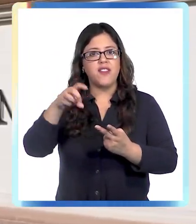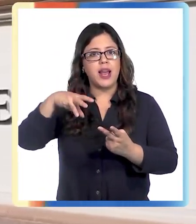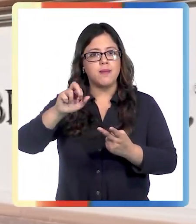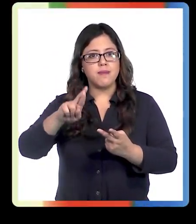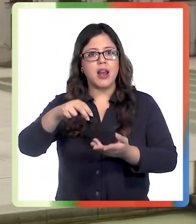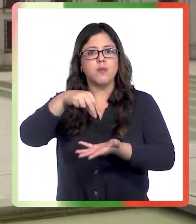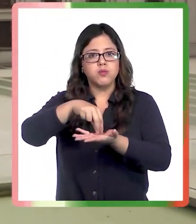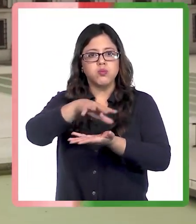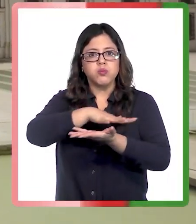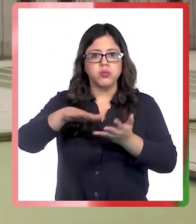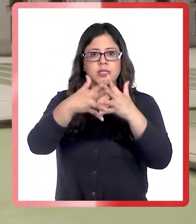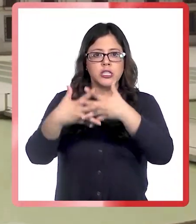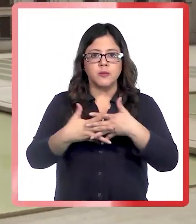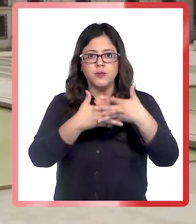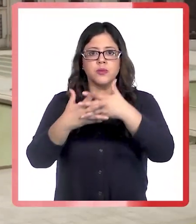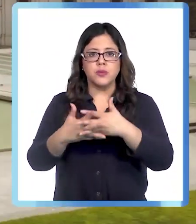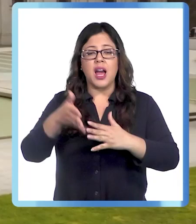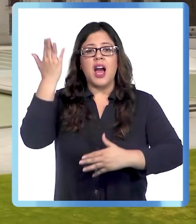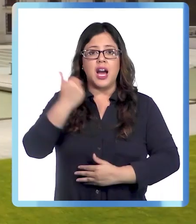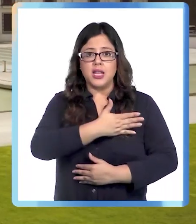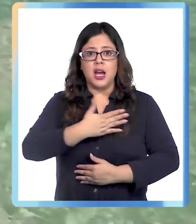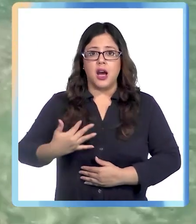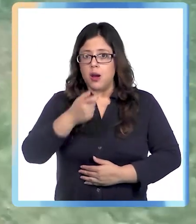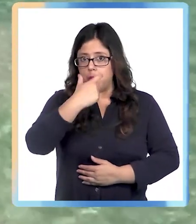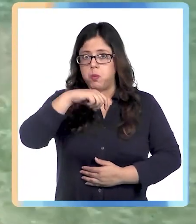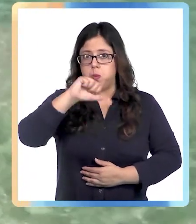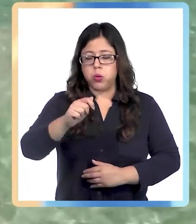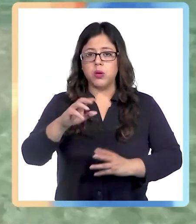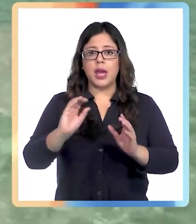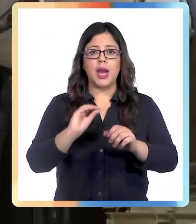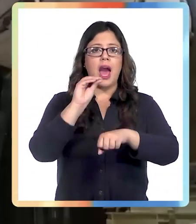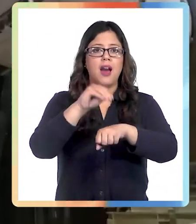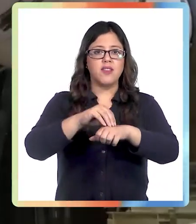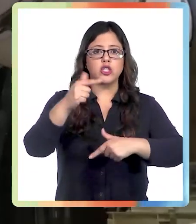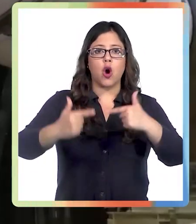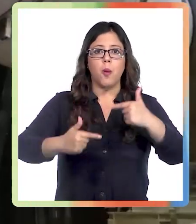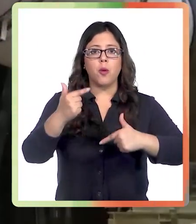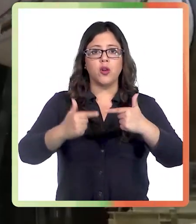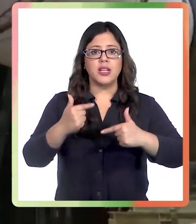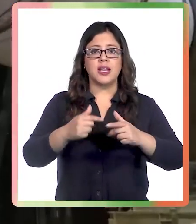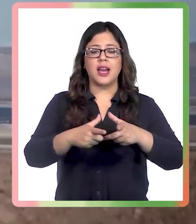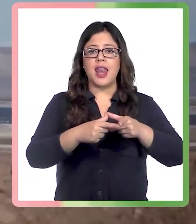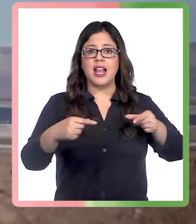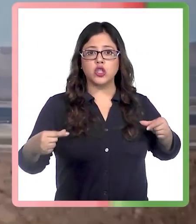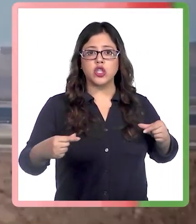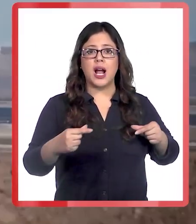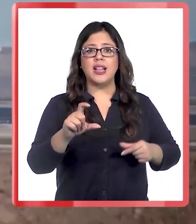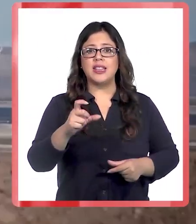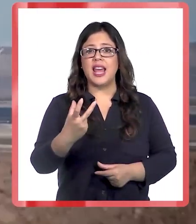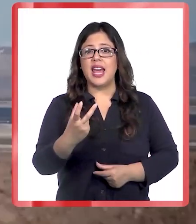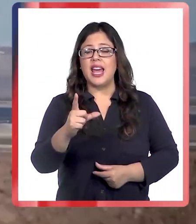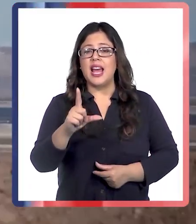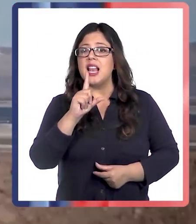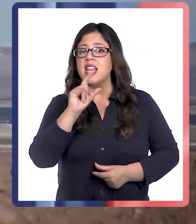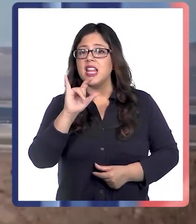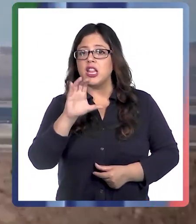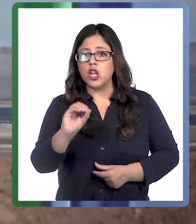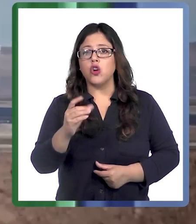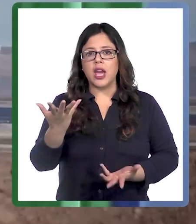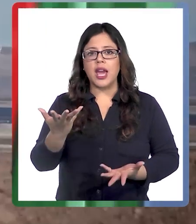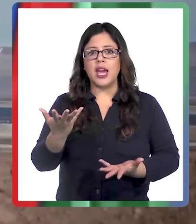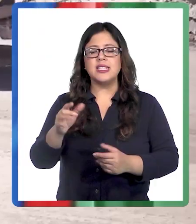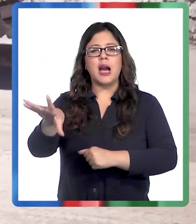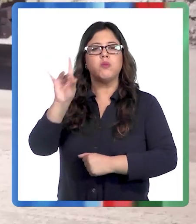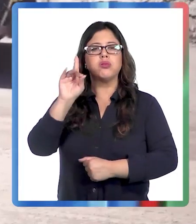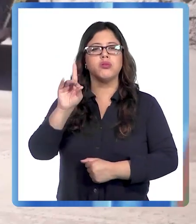Estados Unidos. Cuando el presidente Gabriel Boric anunció la política nacional del litio, eligió a Codelco, la empresa estatal del cobre, para